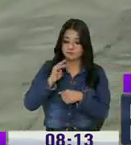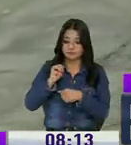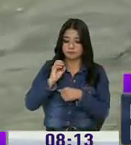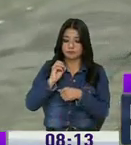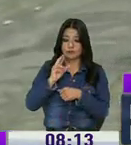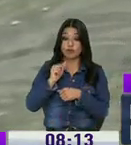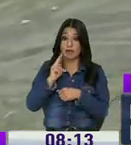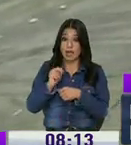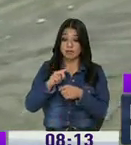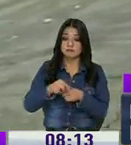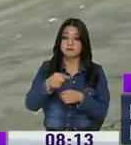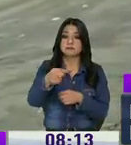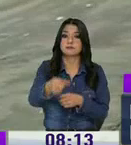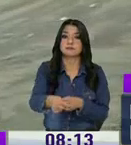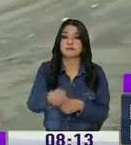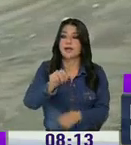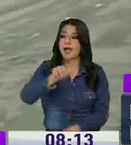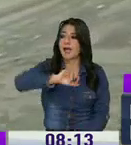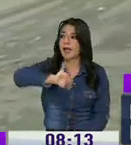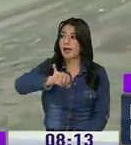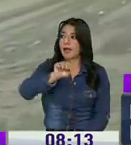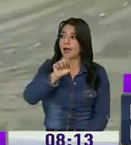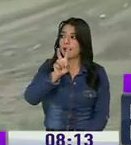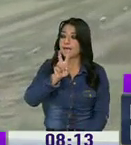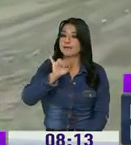hasta la avenida Javí. Nos falta